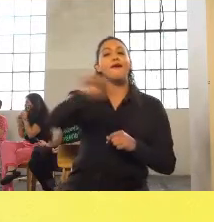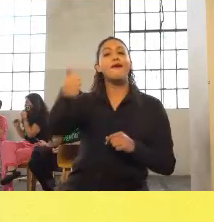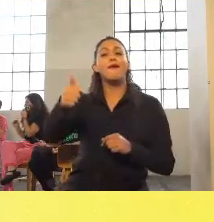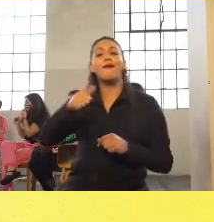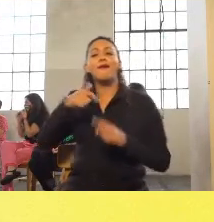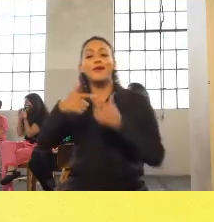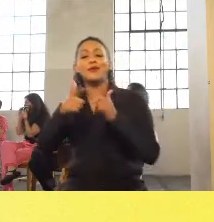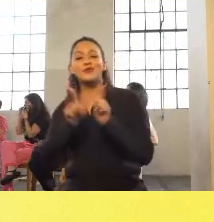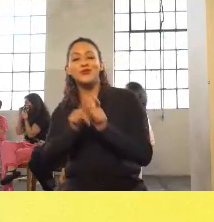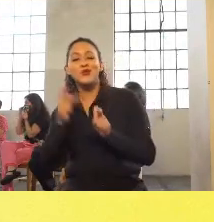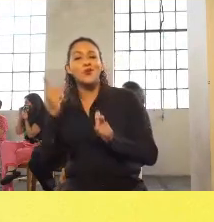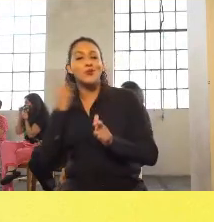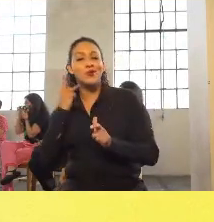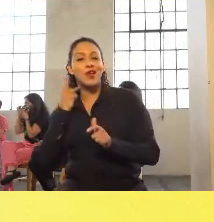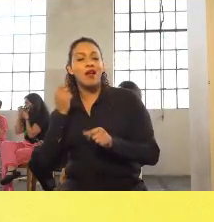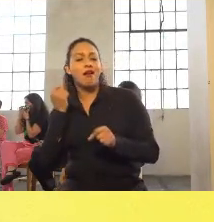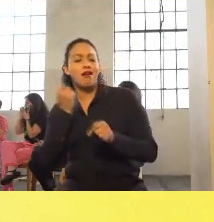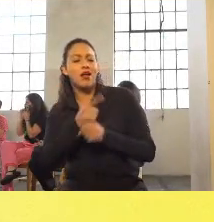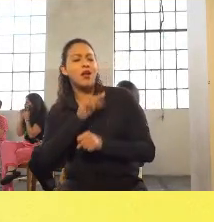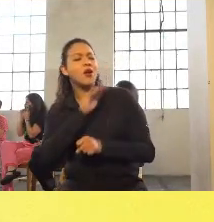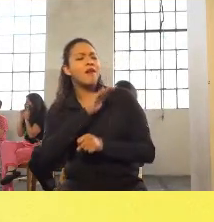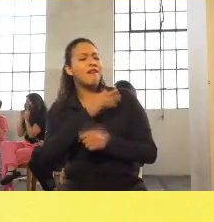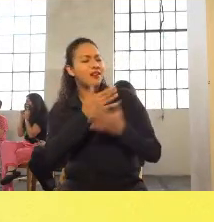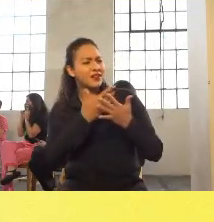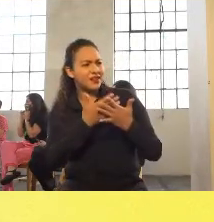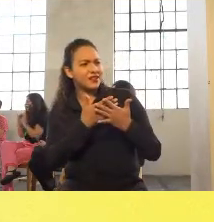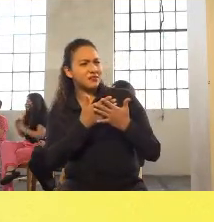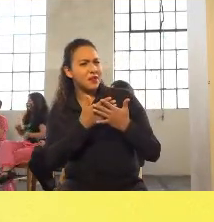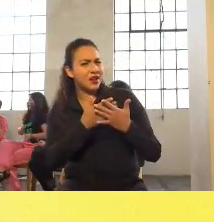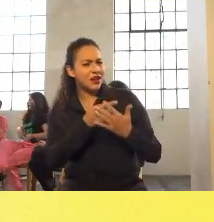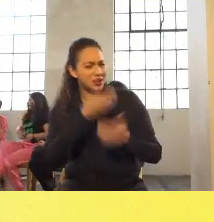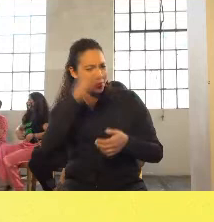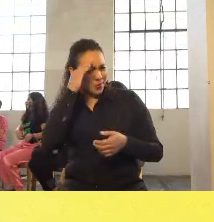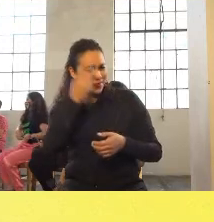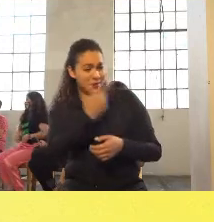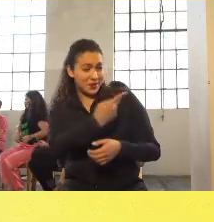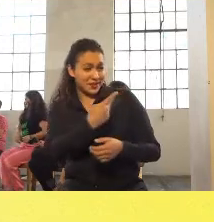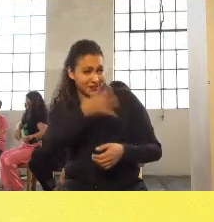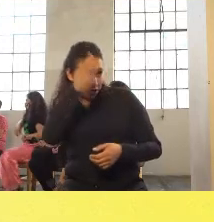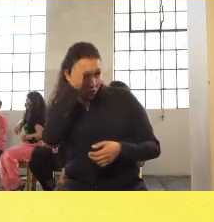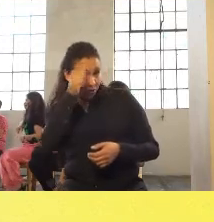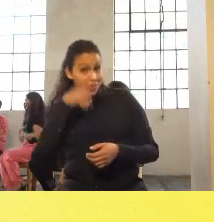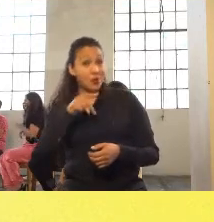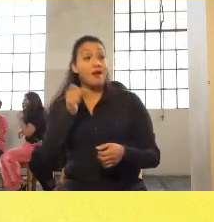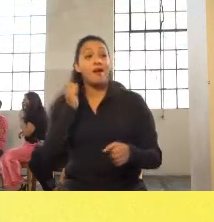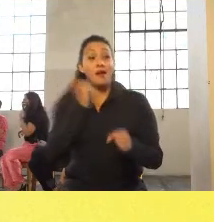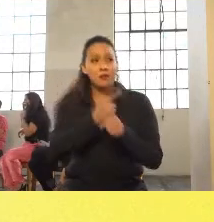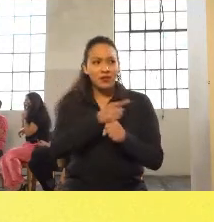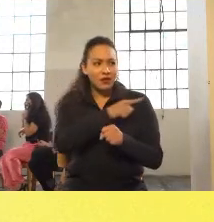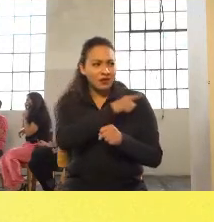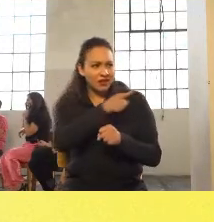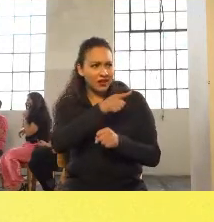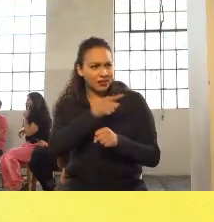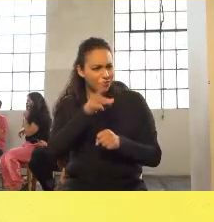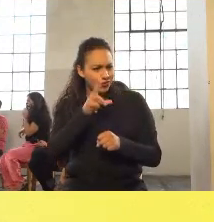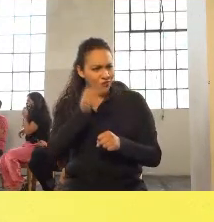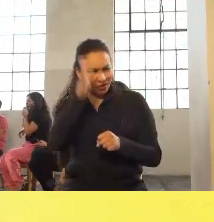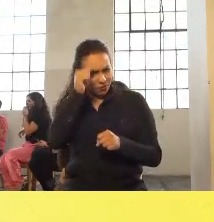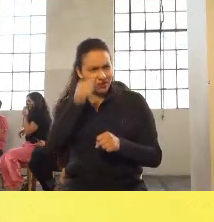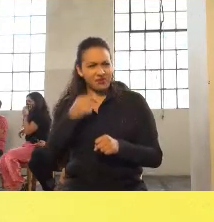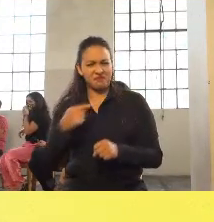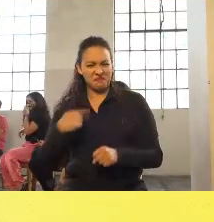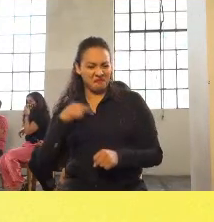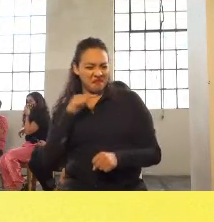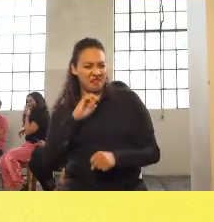va a haber gente que decía como, ¡hey, espera! Yo creí que estábamos de acuerdo, pero no. discursos de odio que conocemos bien en